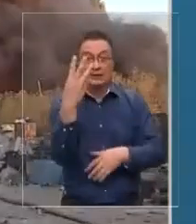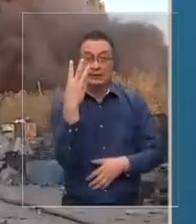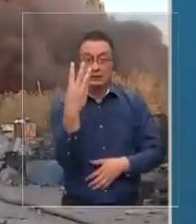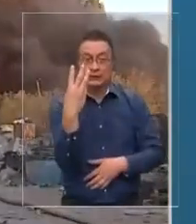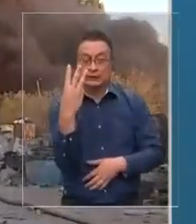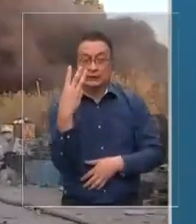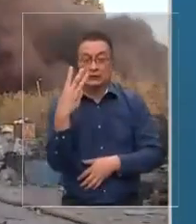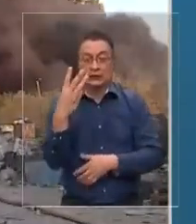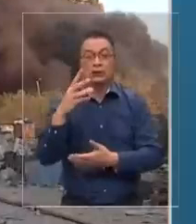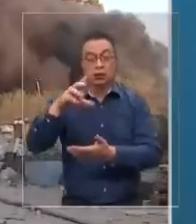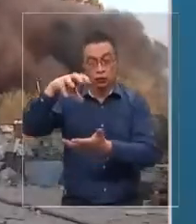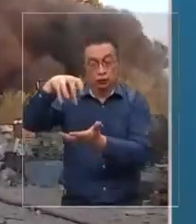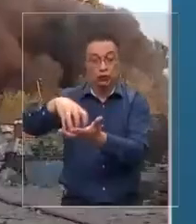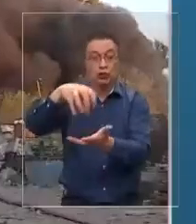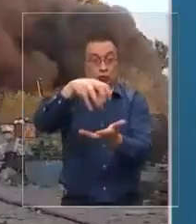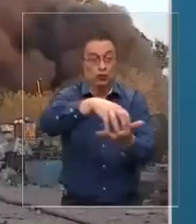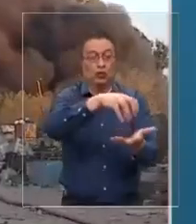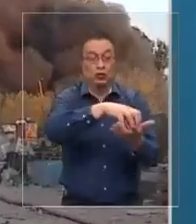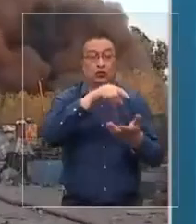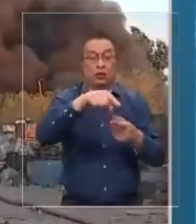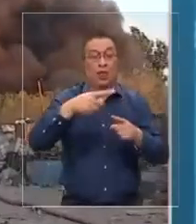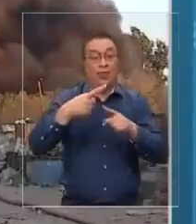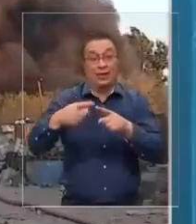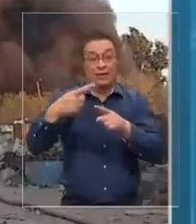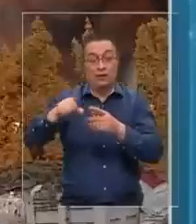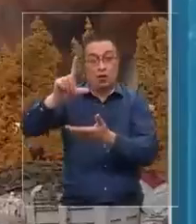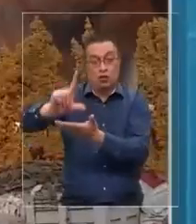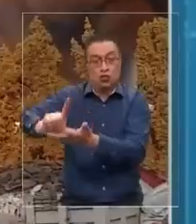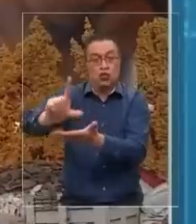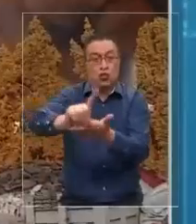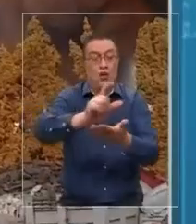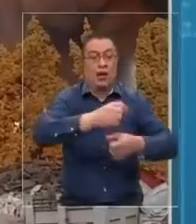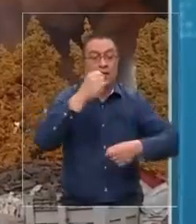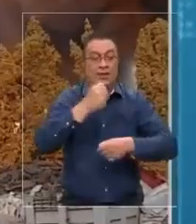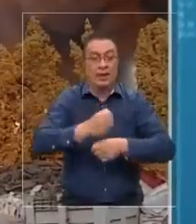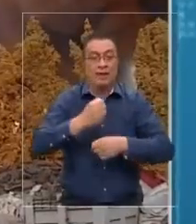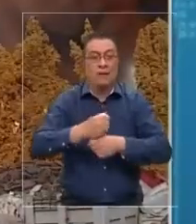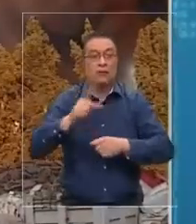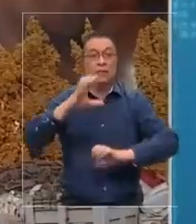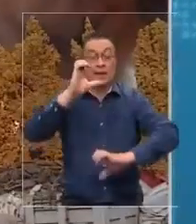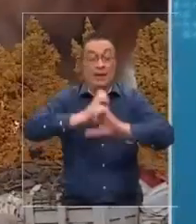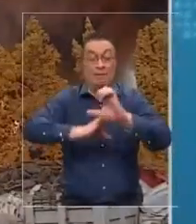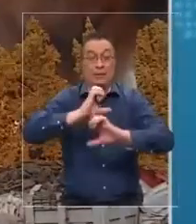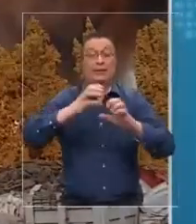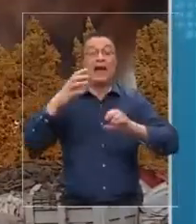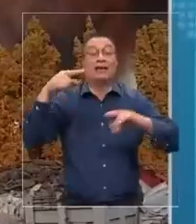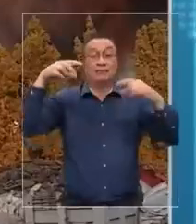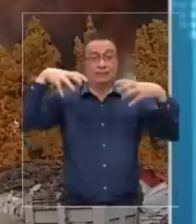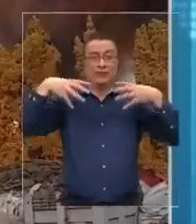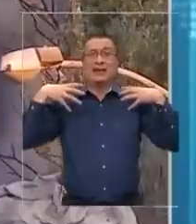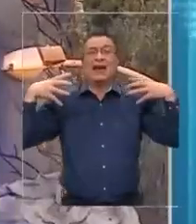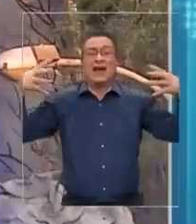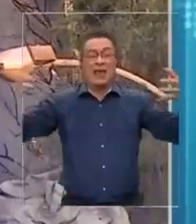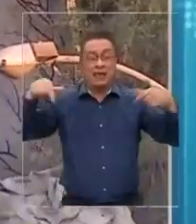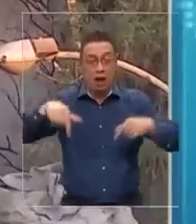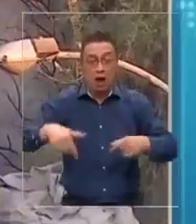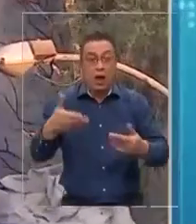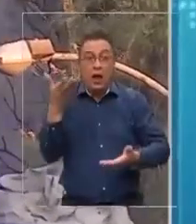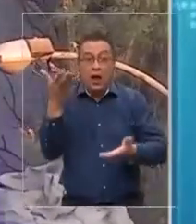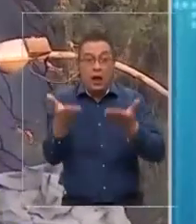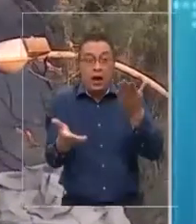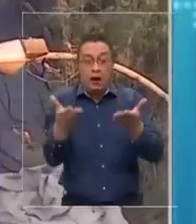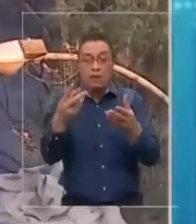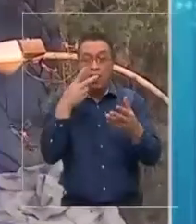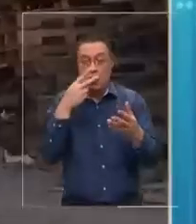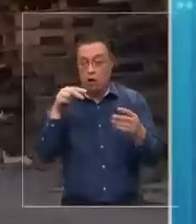de comandancia que están interviniendo desde diferentes puntos, ya que es un terreno industrial bastante grande, y es por eso que están evaluando desde